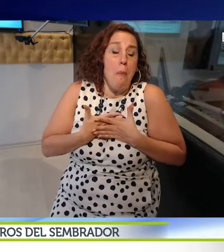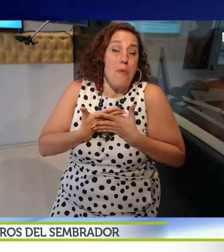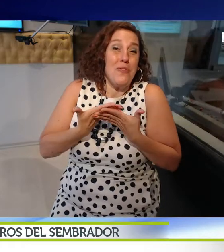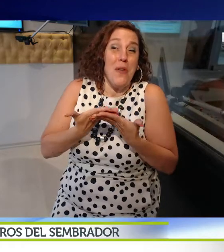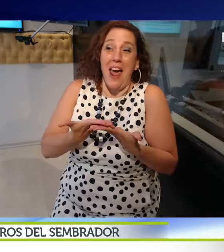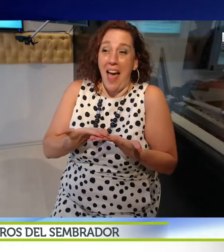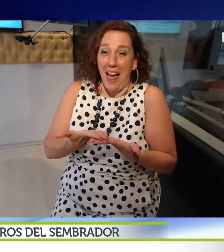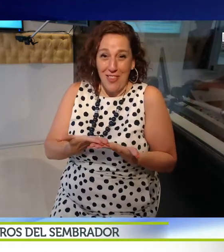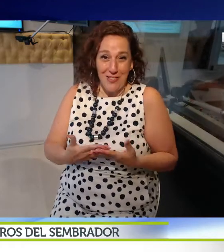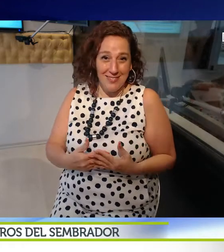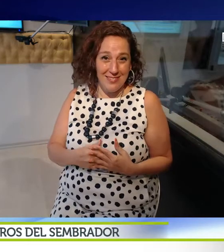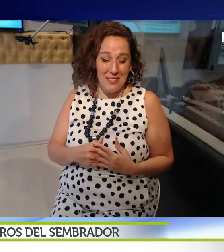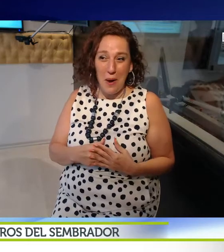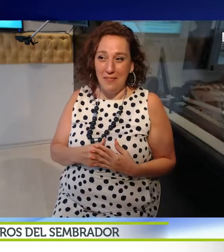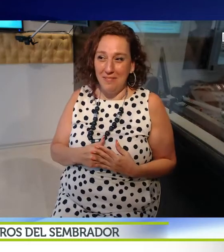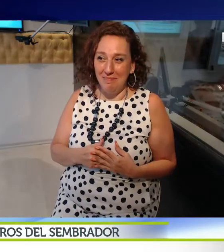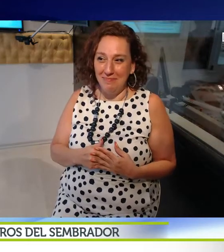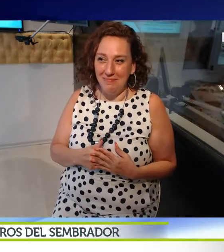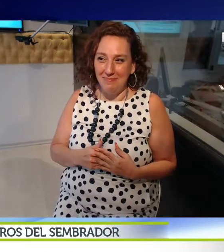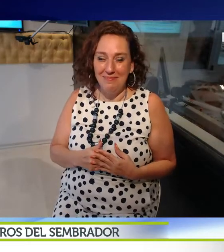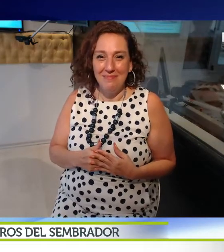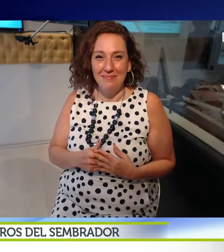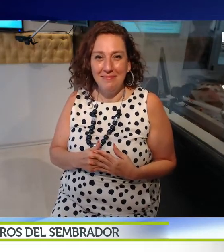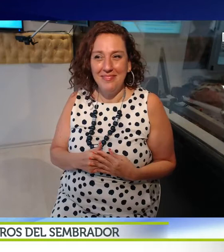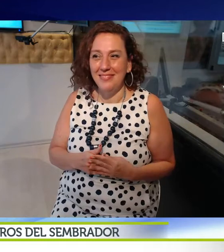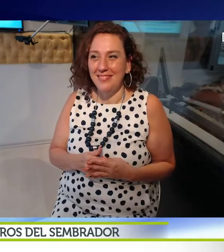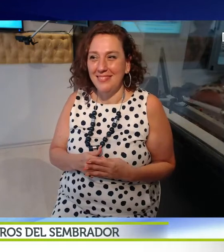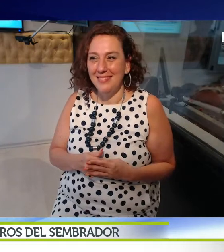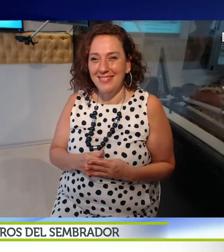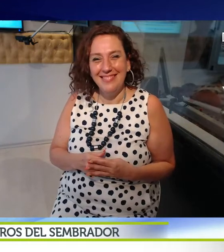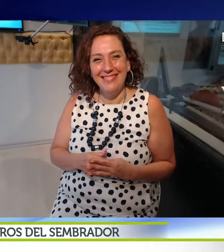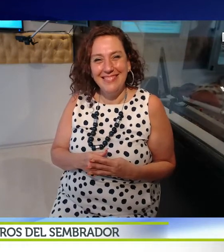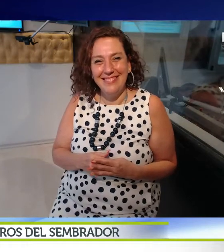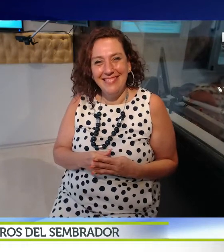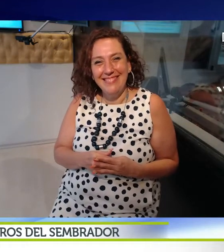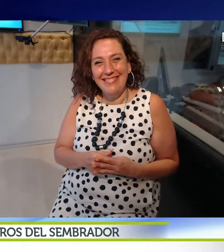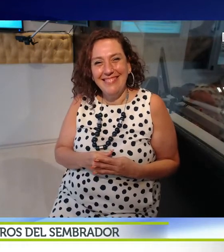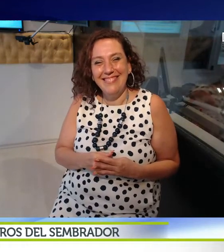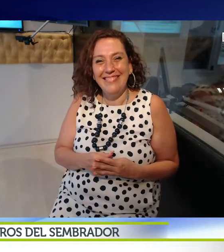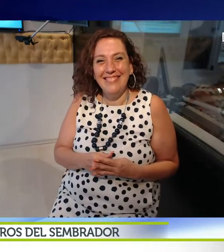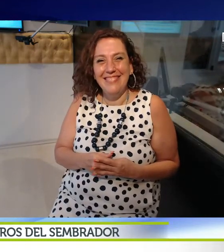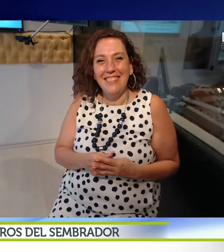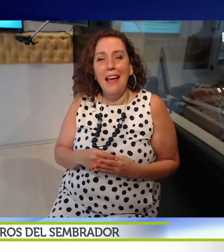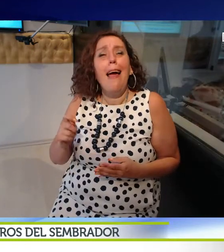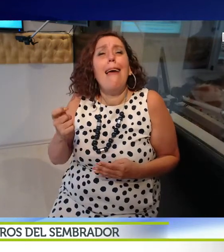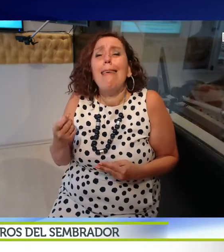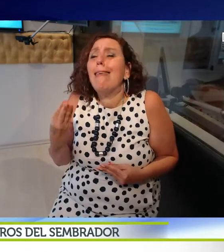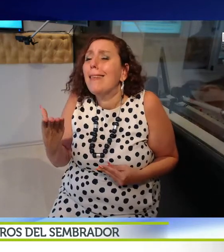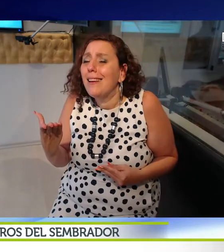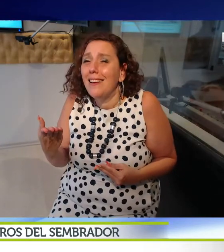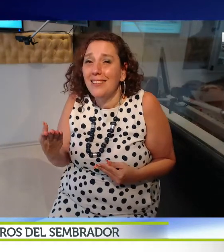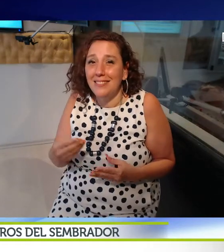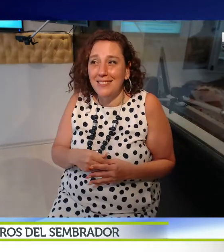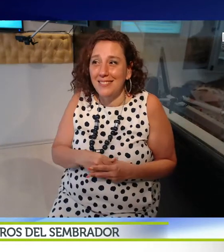Ya se me fue. Vos, pará, loco, respira. Respira que te me vas a ahogar. Bueno, ¿Quién era? ¿Él sabe